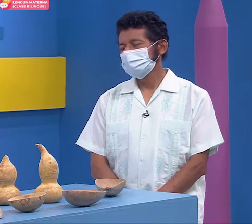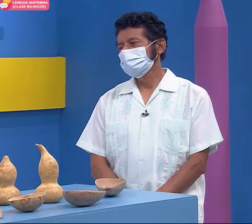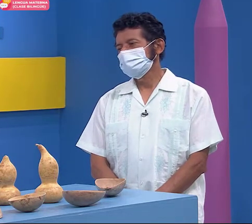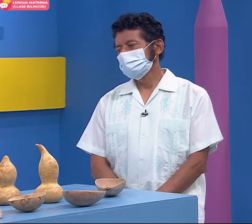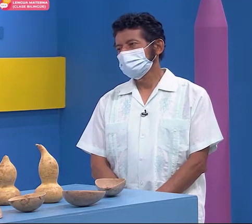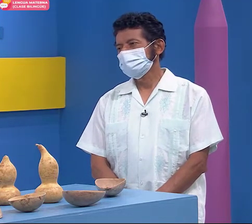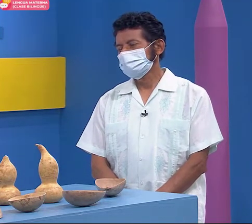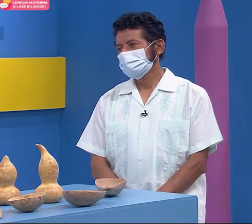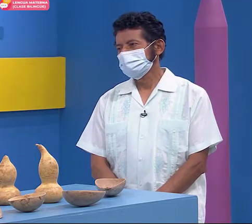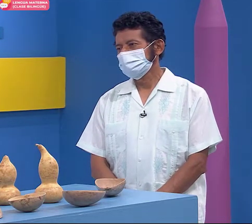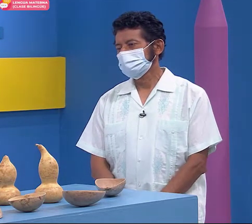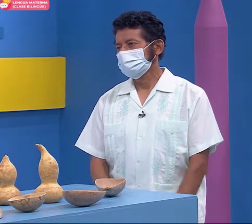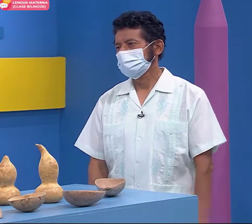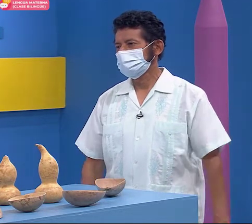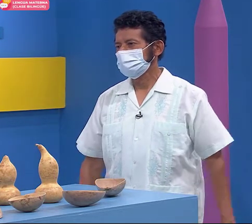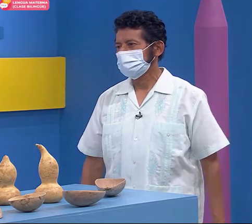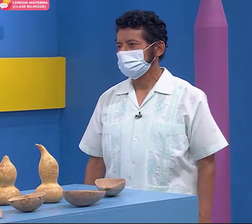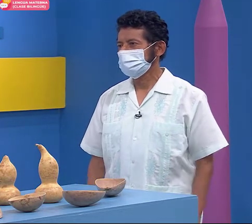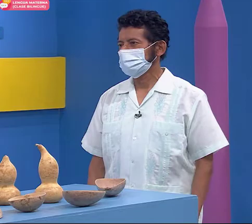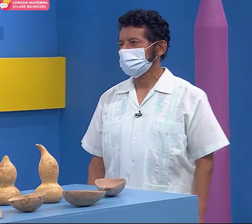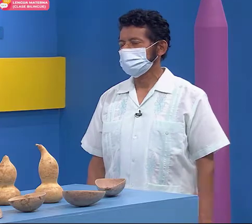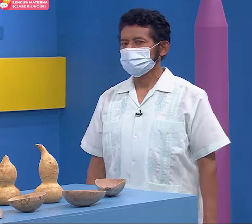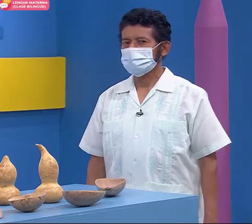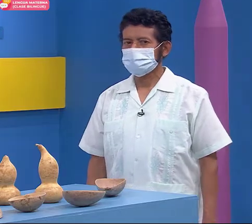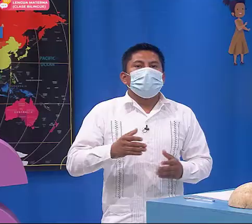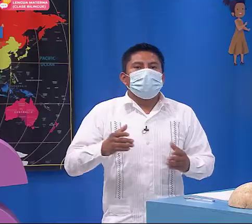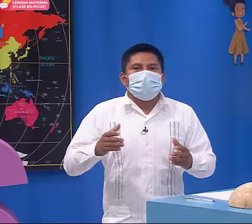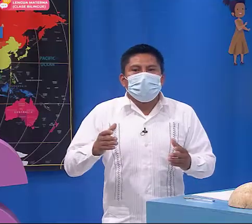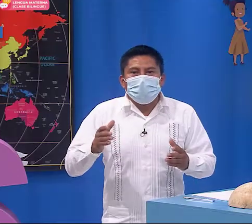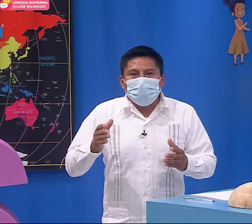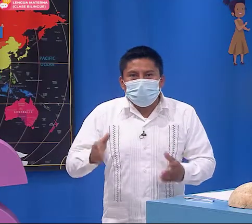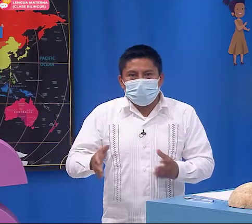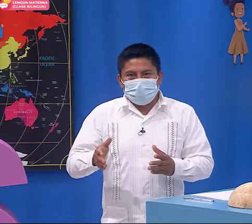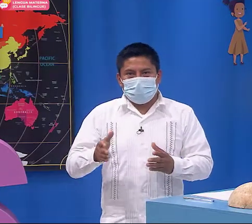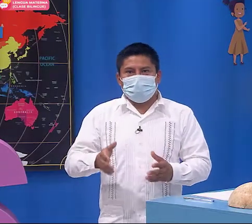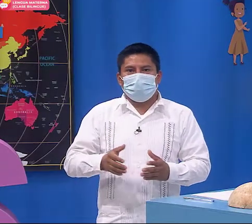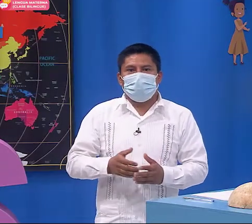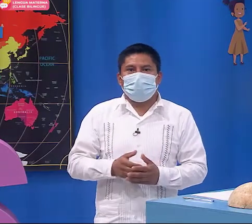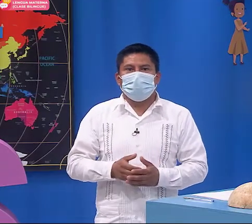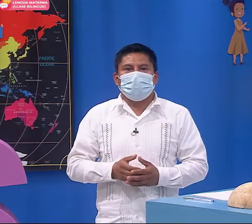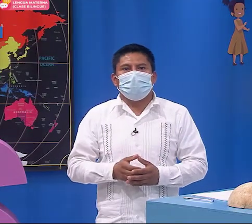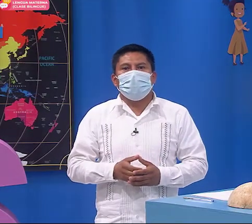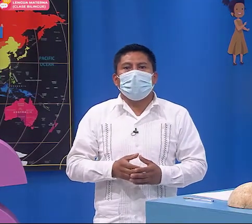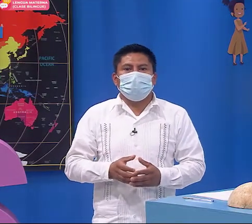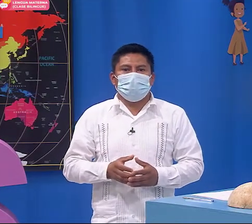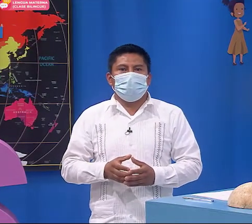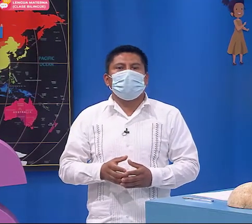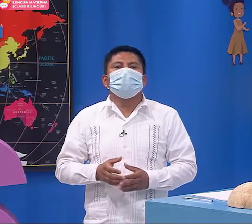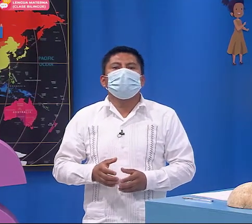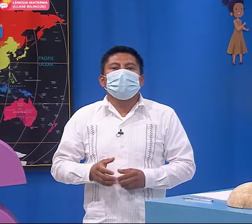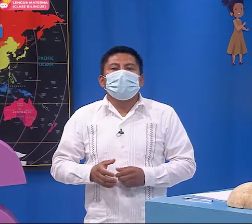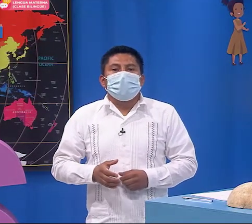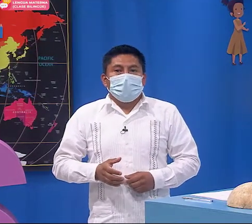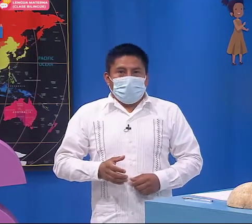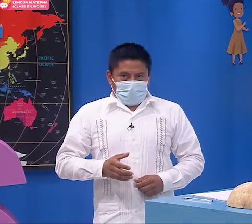nukia, avi, shu, choni, kini, Gojin rutazu no yibo chito a